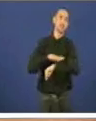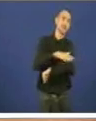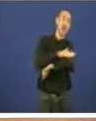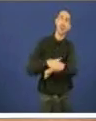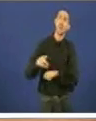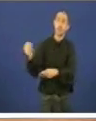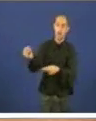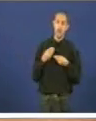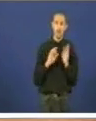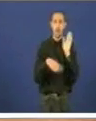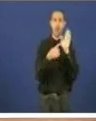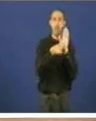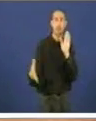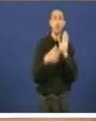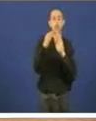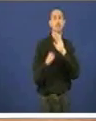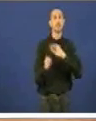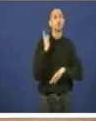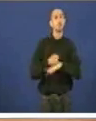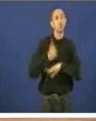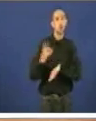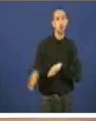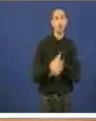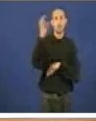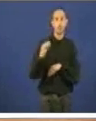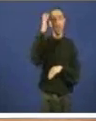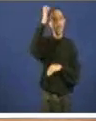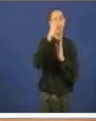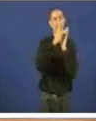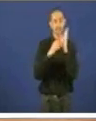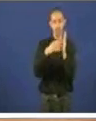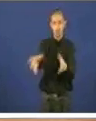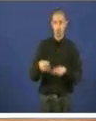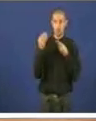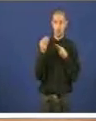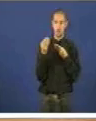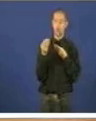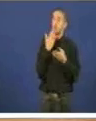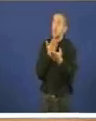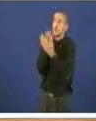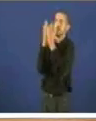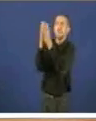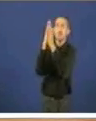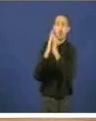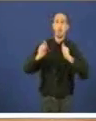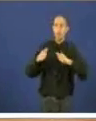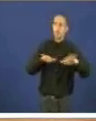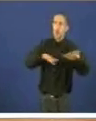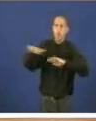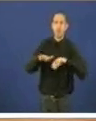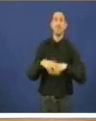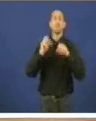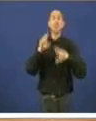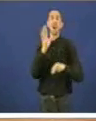ás leis, en base ás instruccións, en base aos reales decretos, que actúe, que deixe sin efecto as